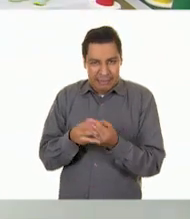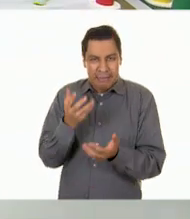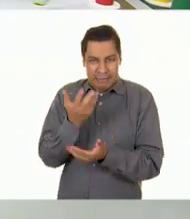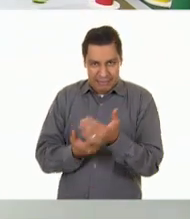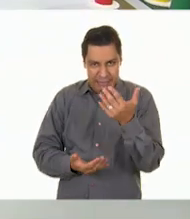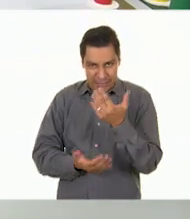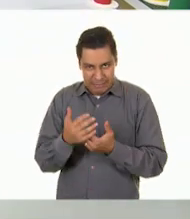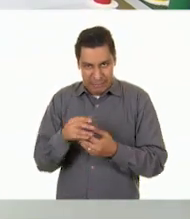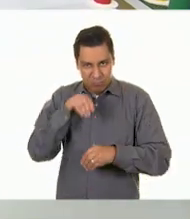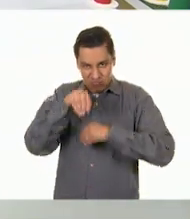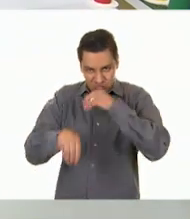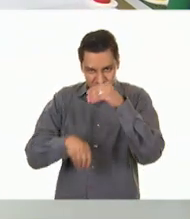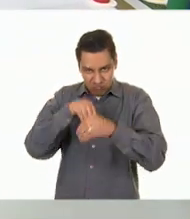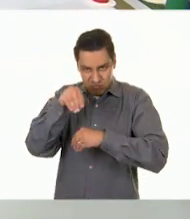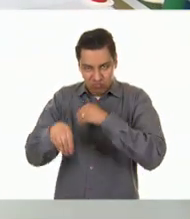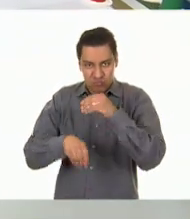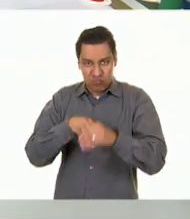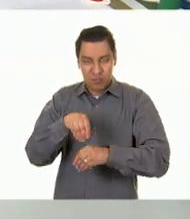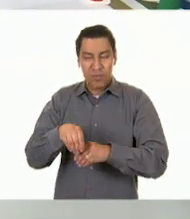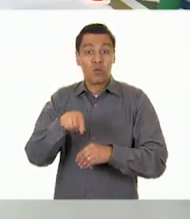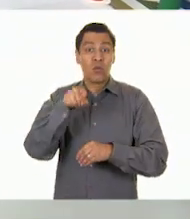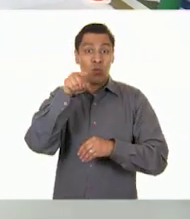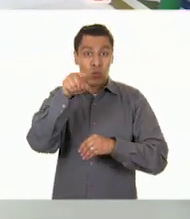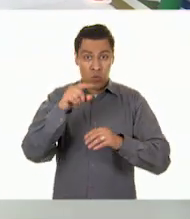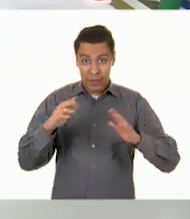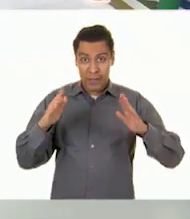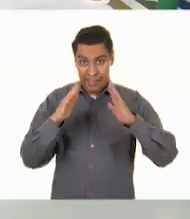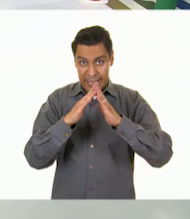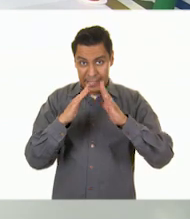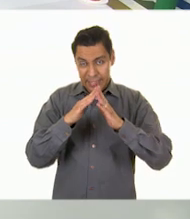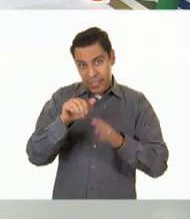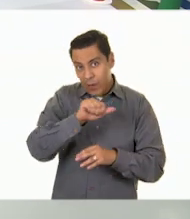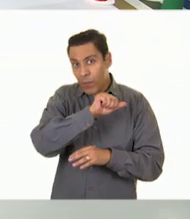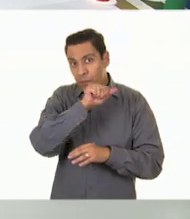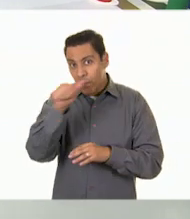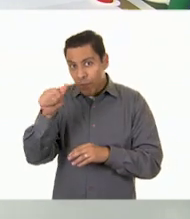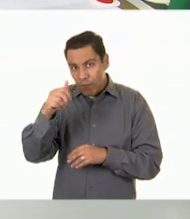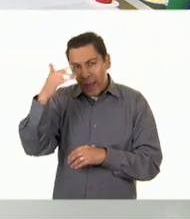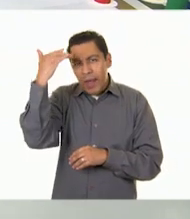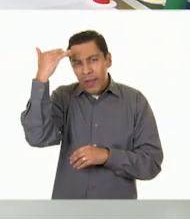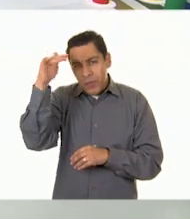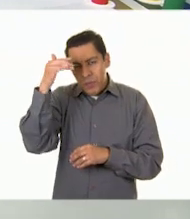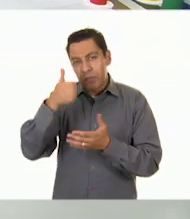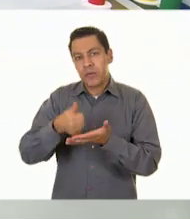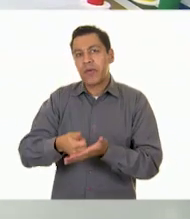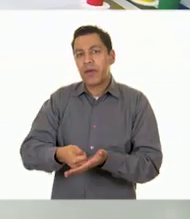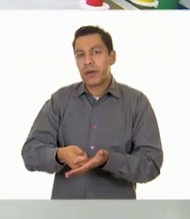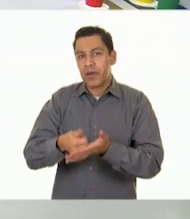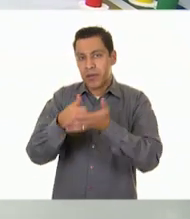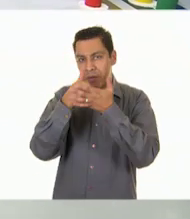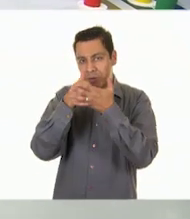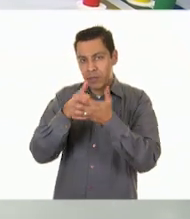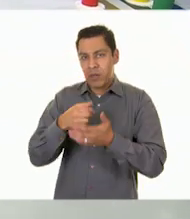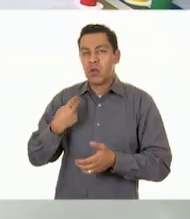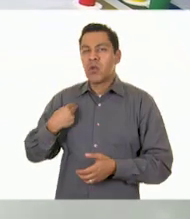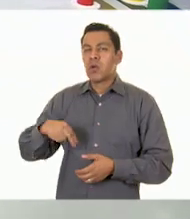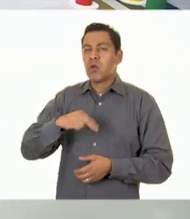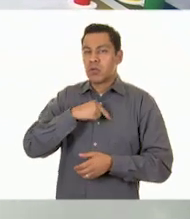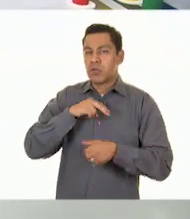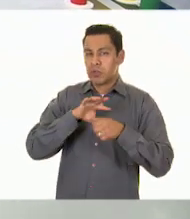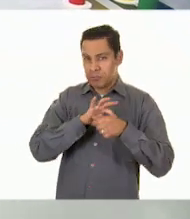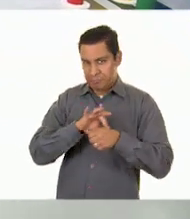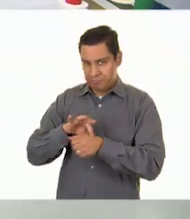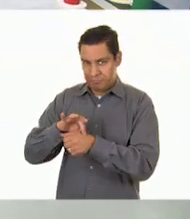los voy a ir guiando si están con alguien en su casa pueden pedirle ayuda algún adulto y si no nosotros los vamos guiando toma tu